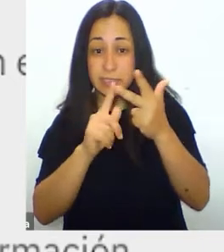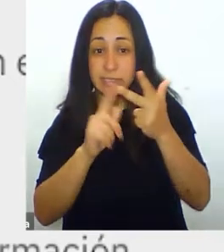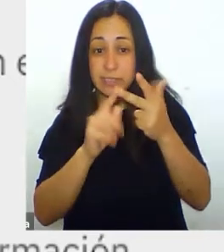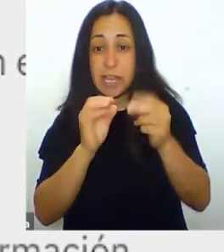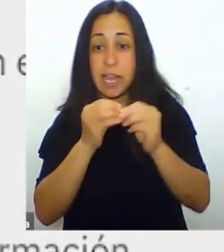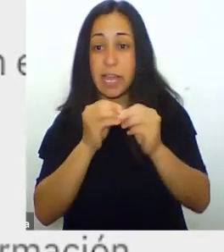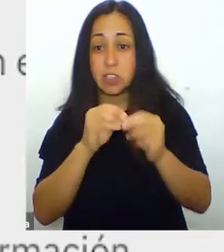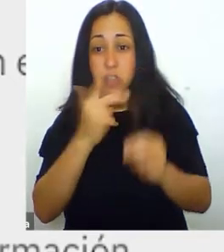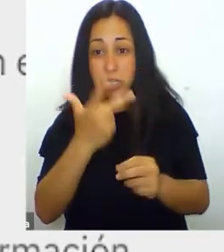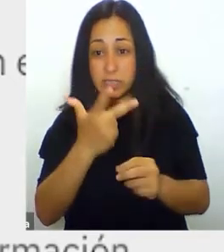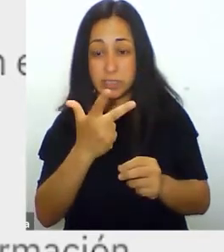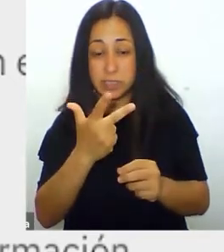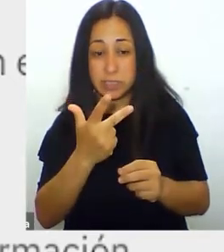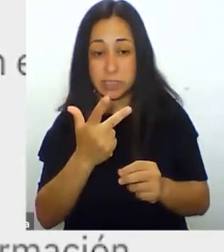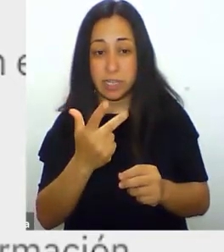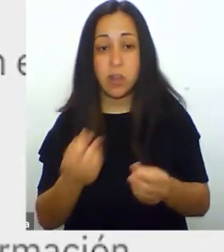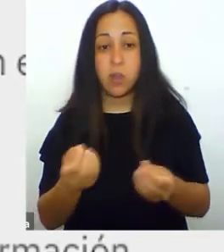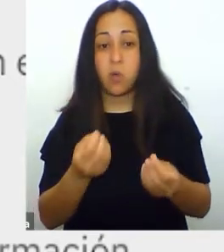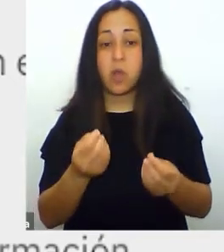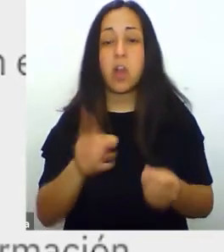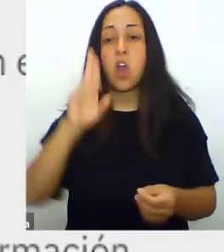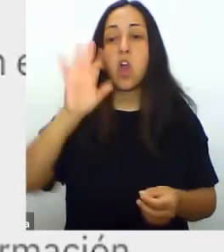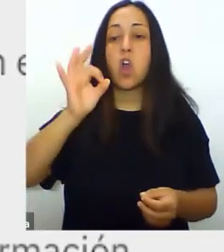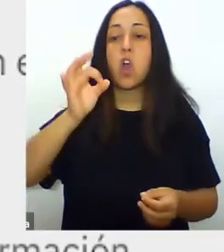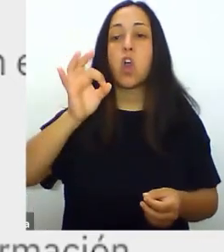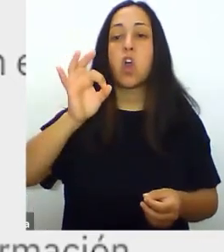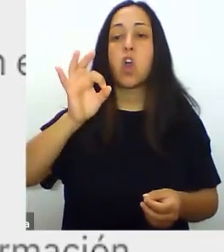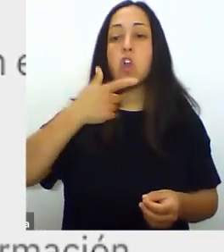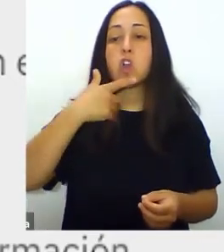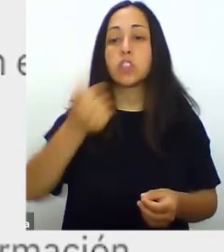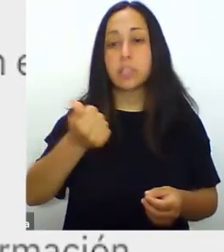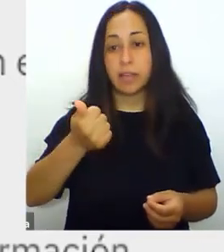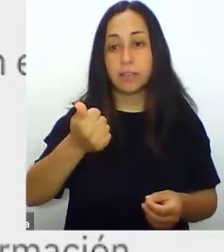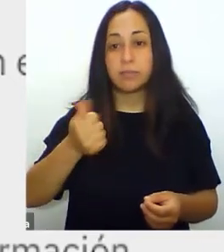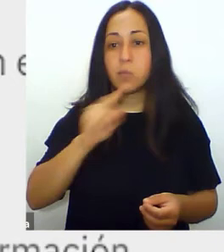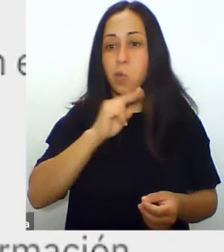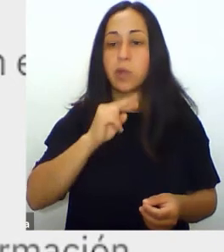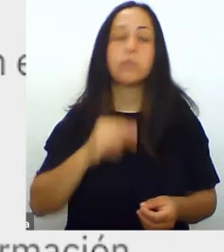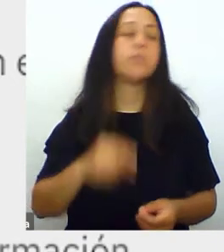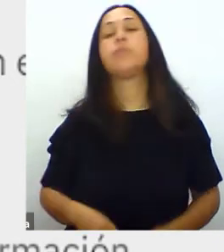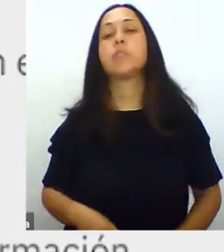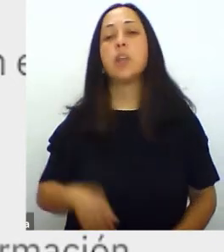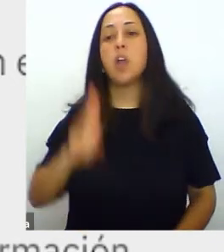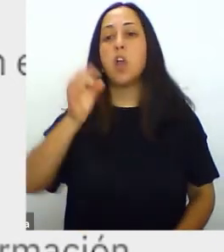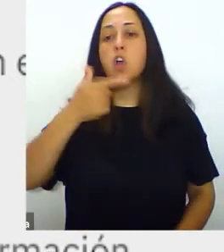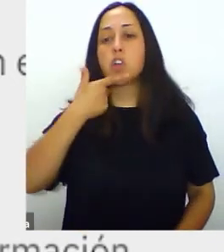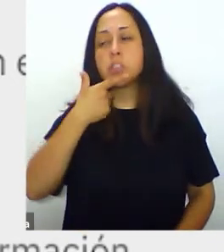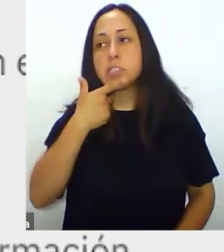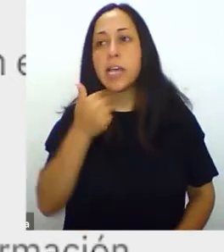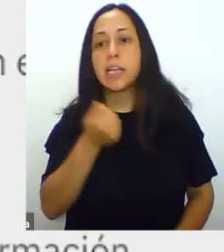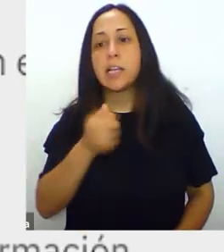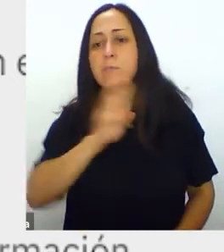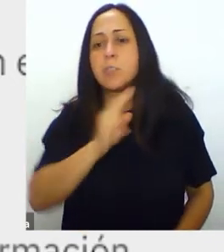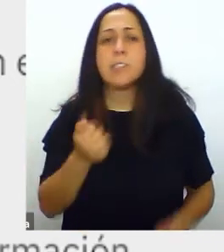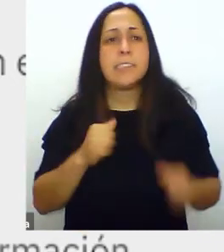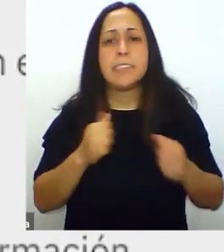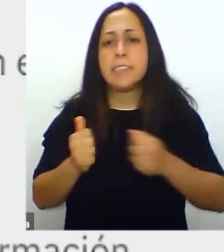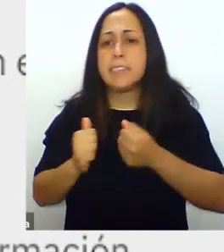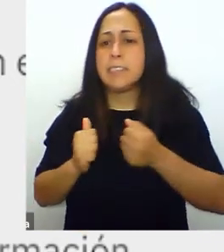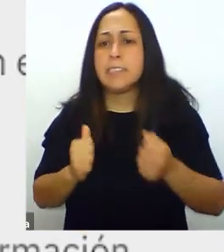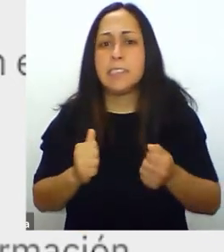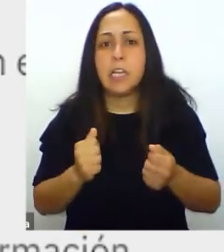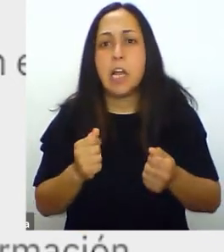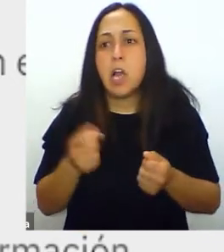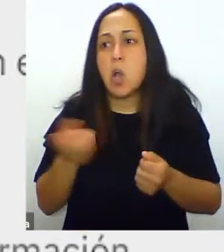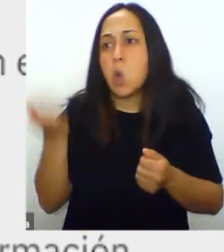sería el caso de Rosa. Y dice así: Rosa está desesperada. Hace unos días